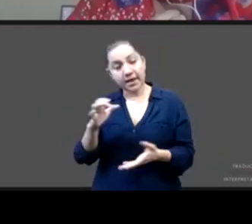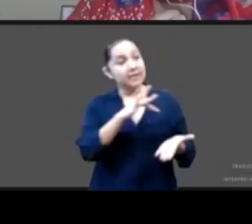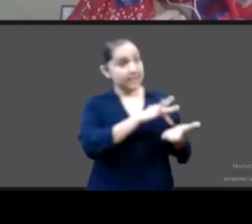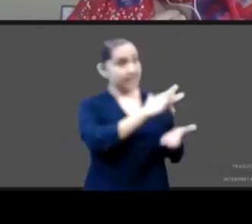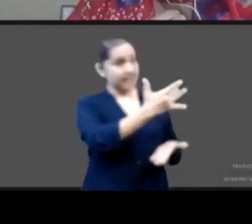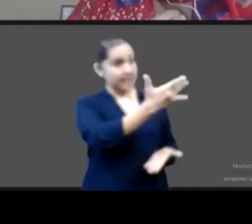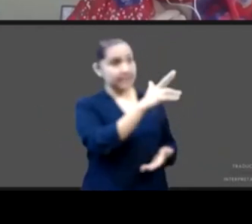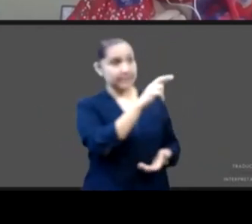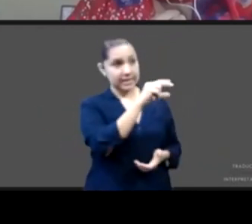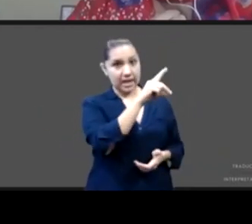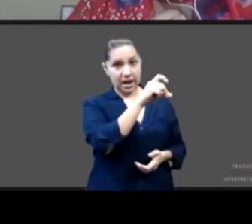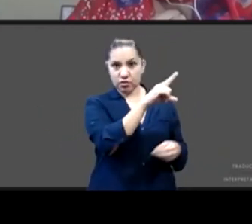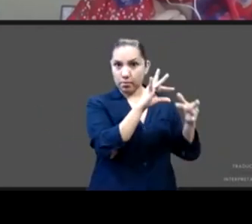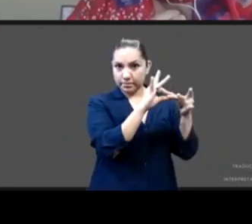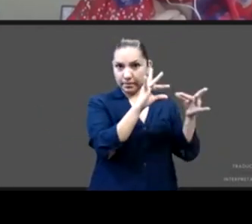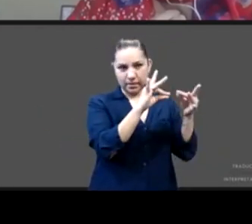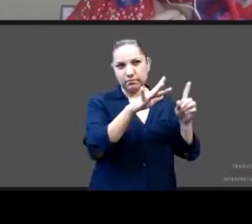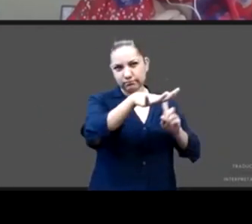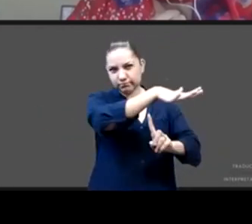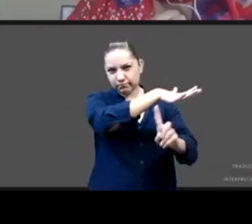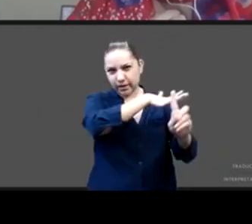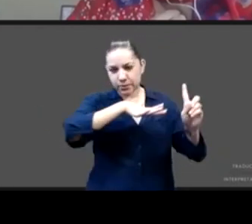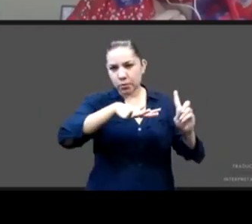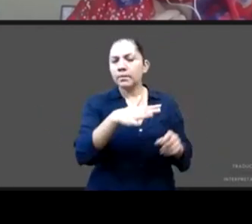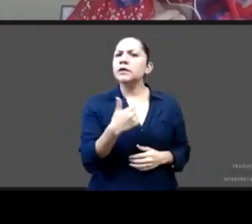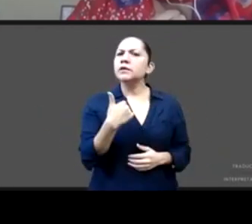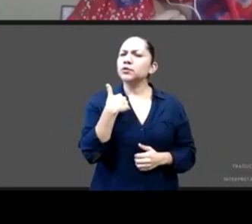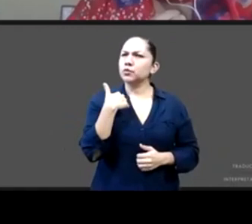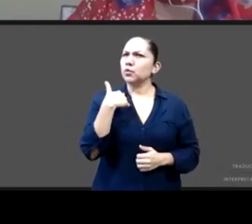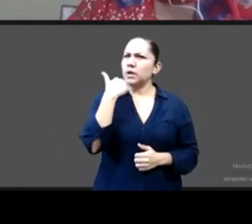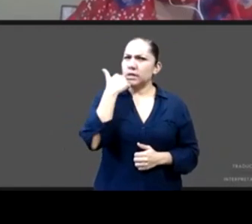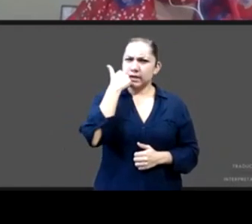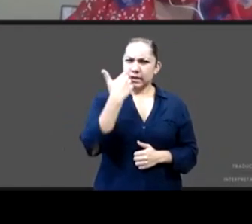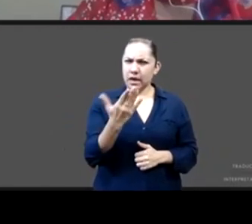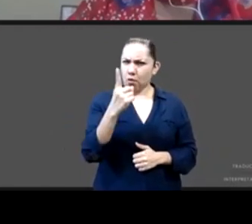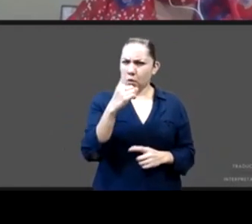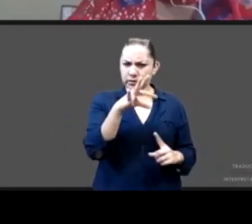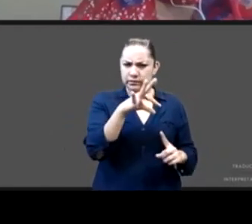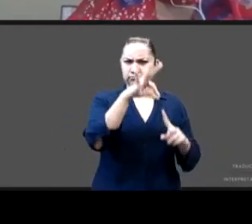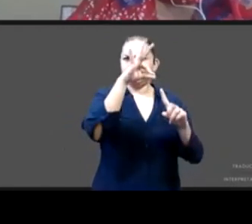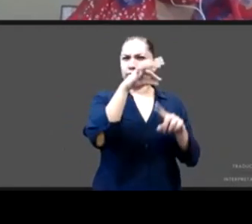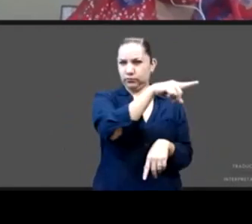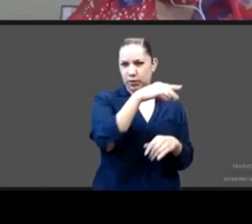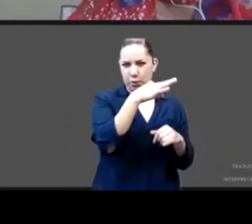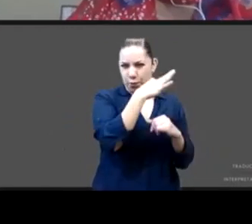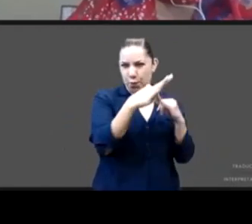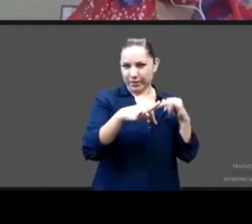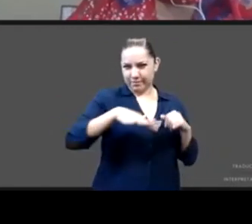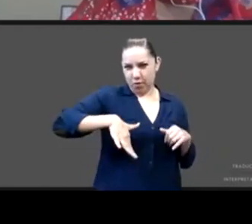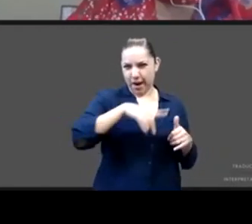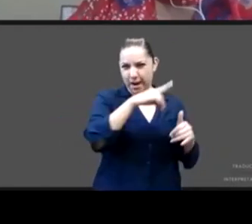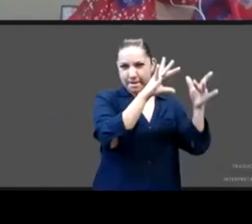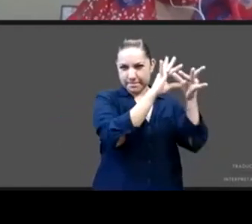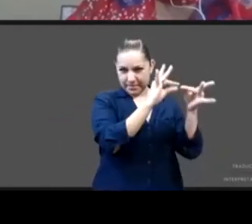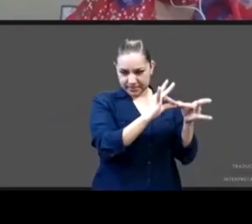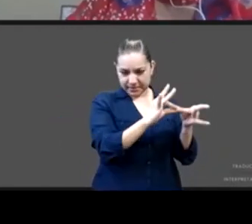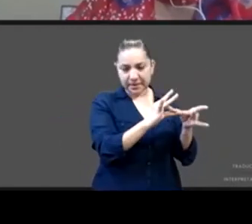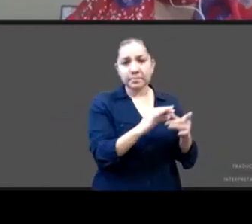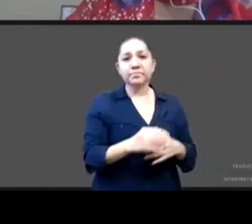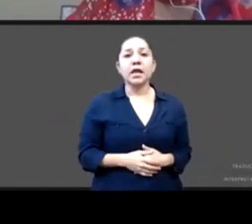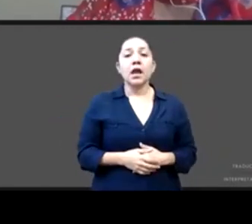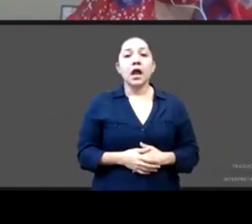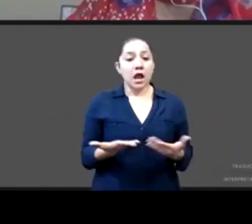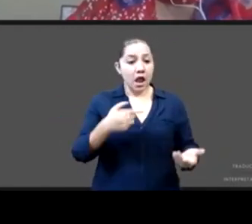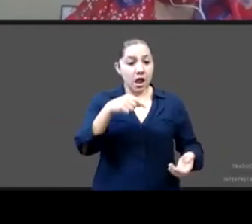panorama. Y particularmente me gustaría destacar esto último que colocas. Sin un marco normativo